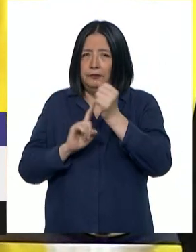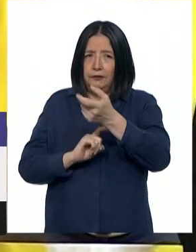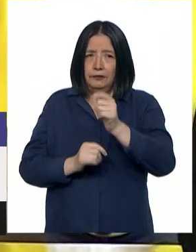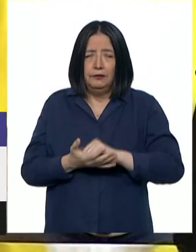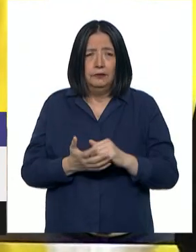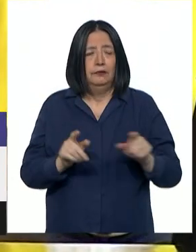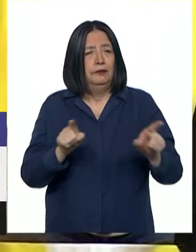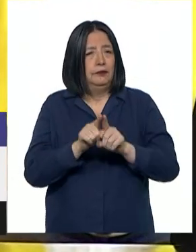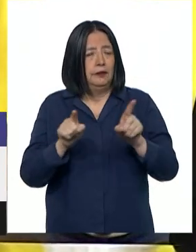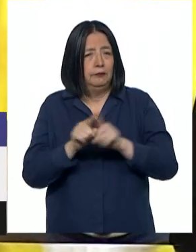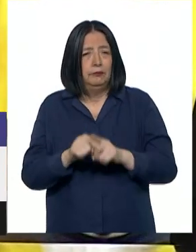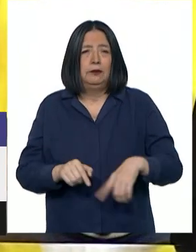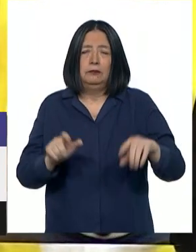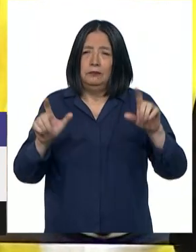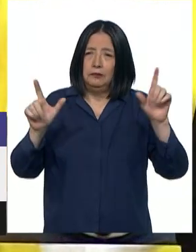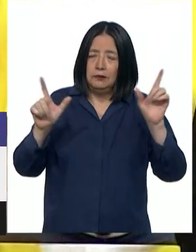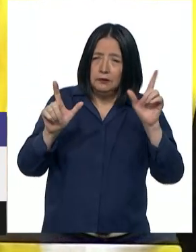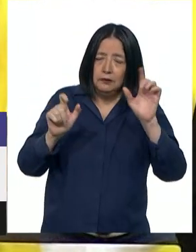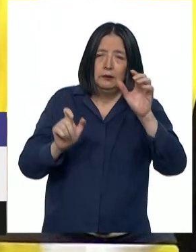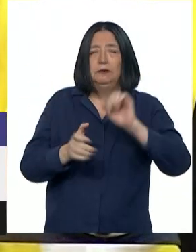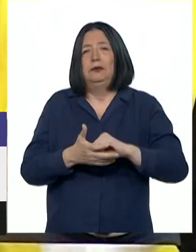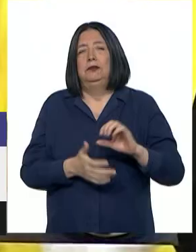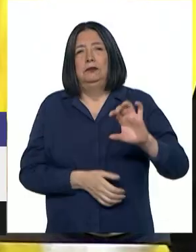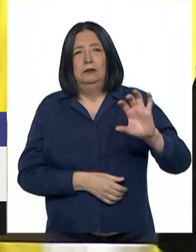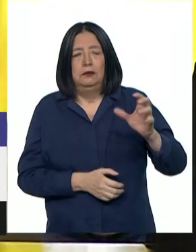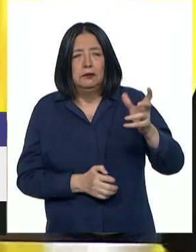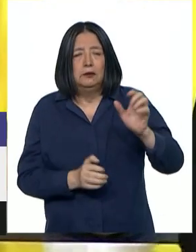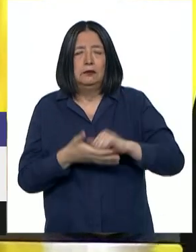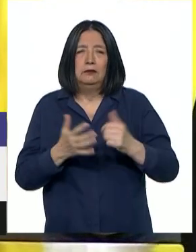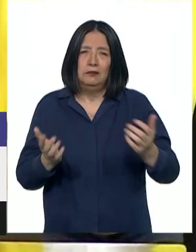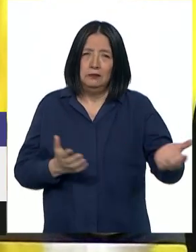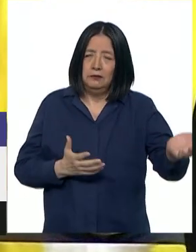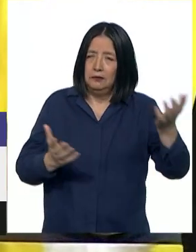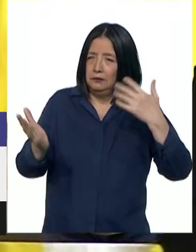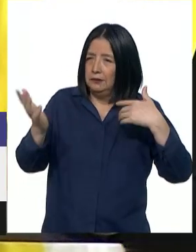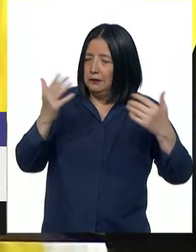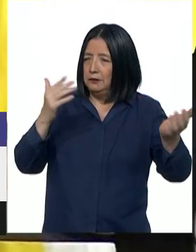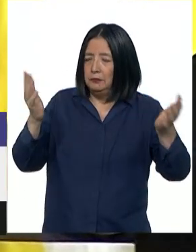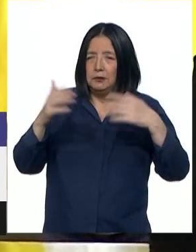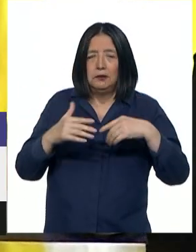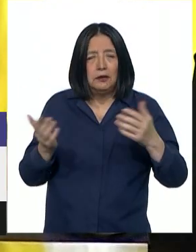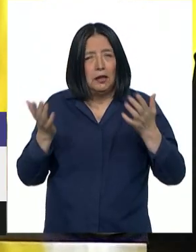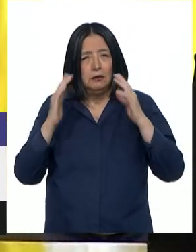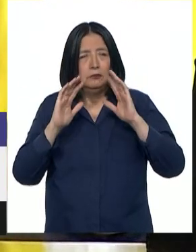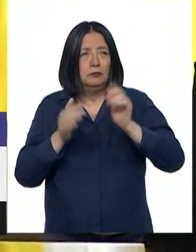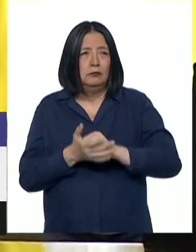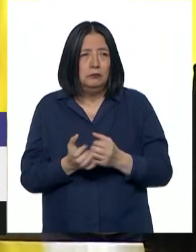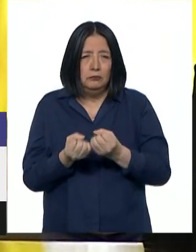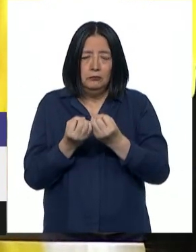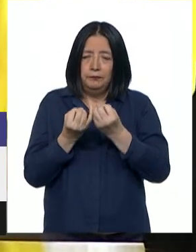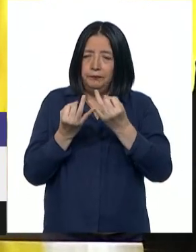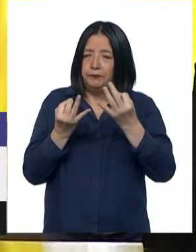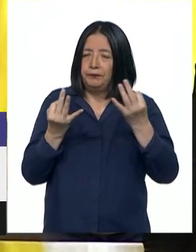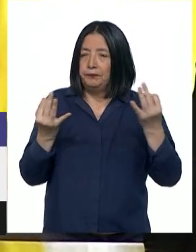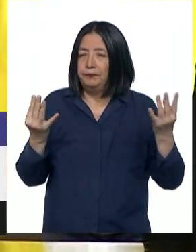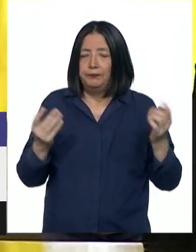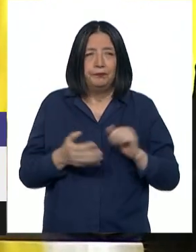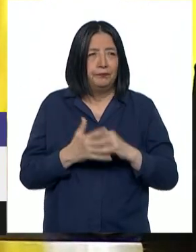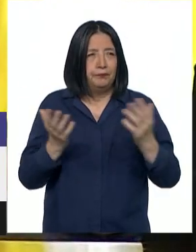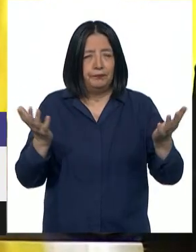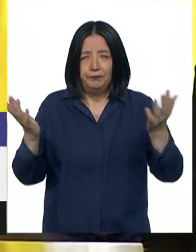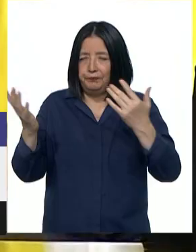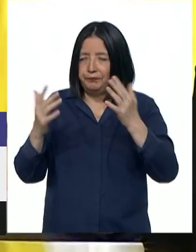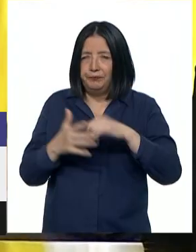por las redes y por los medios de comunicación, se han convocado un número